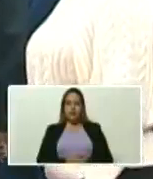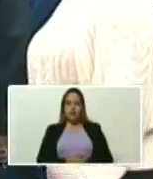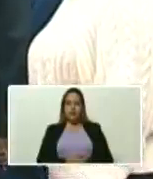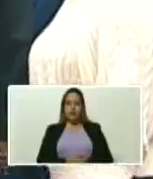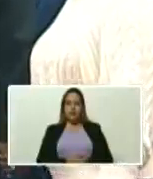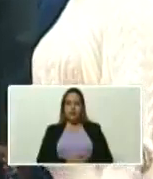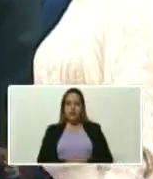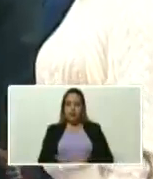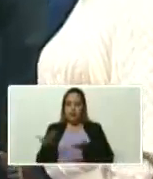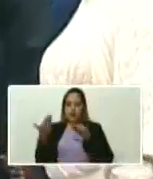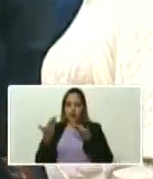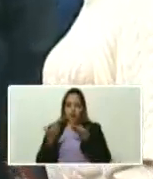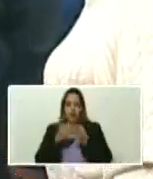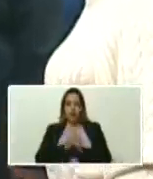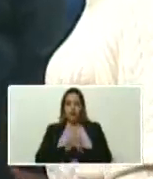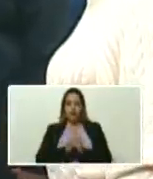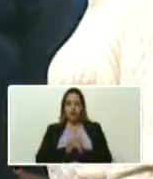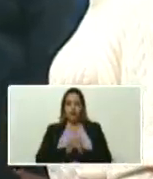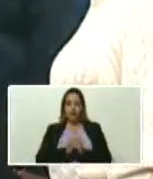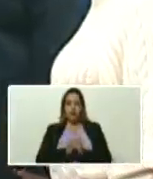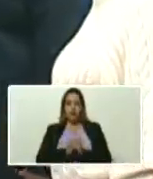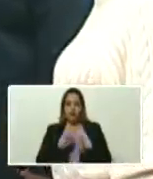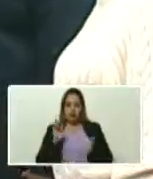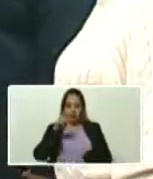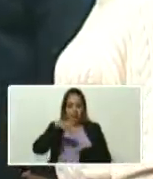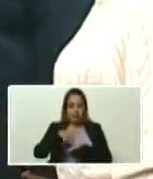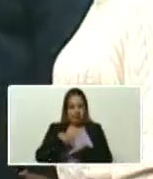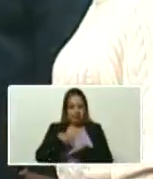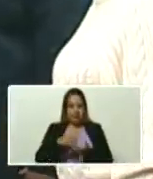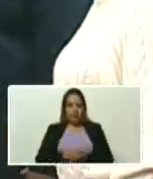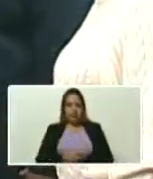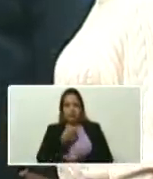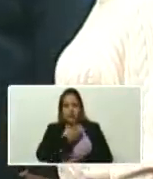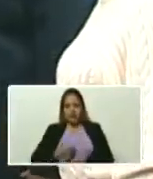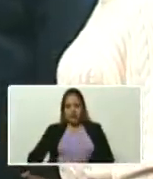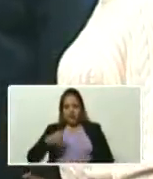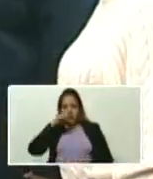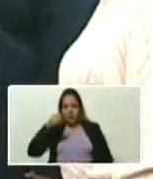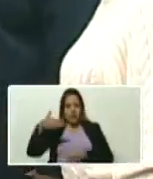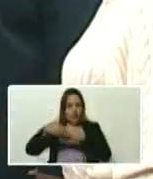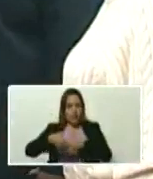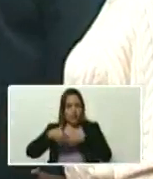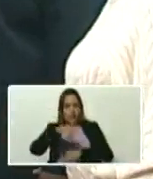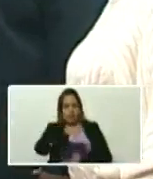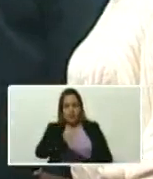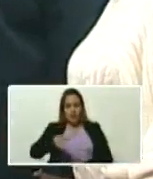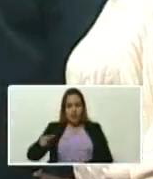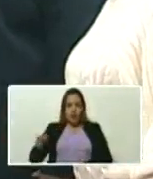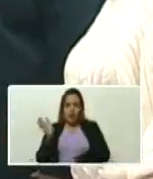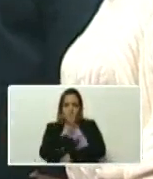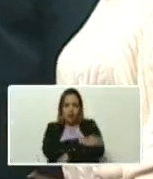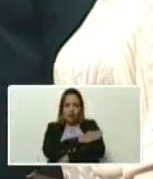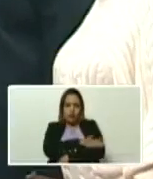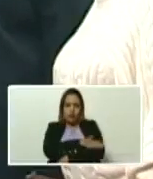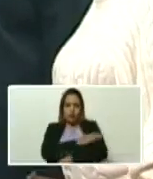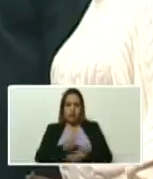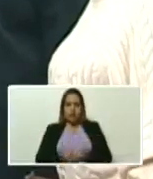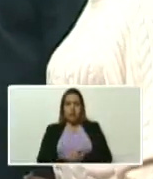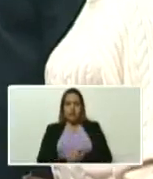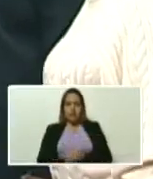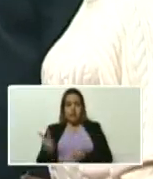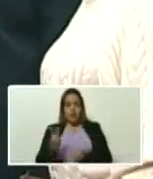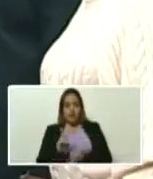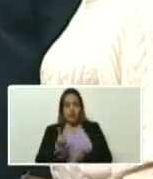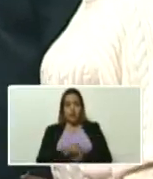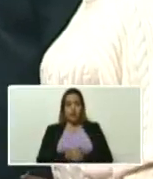Tienen ustedes allí esta imagen del jefe de Estado venezolano saludando a estos representantes de la oposición venezolana. Hace